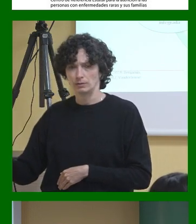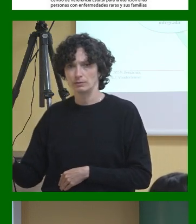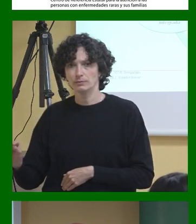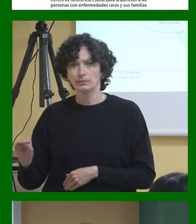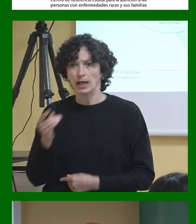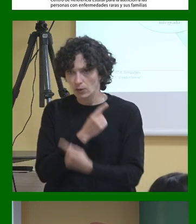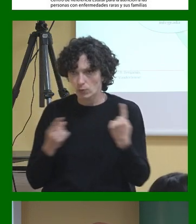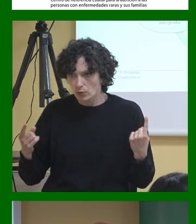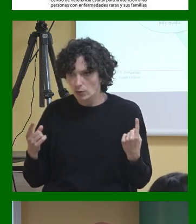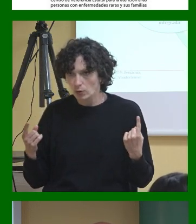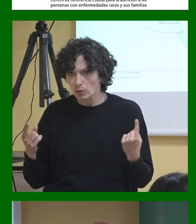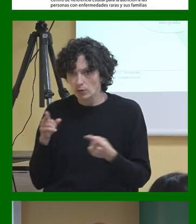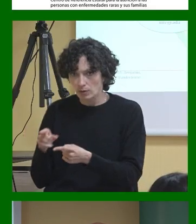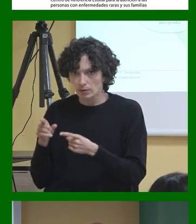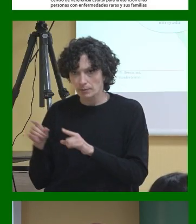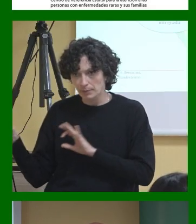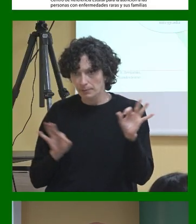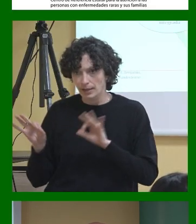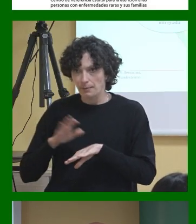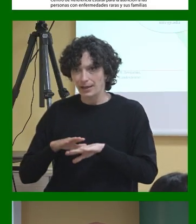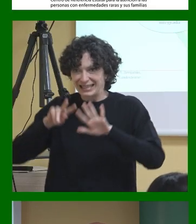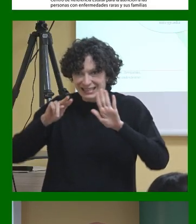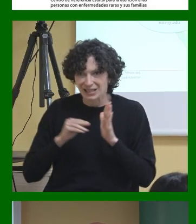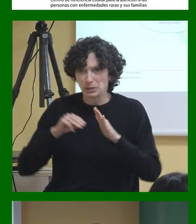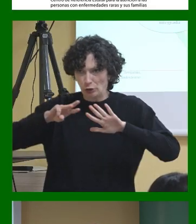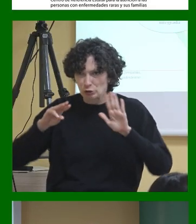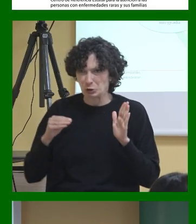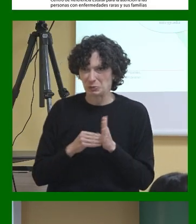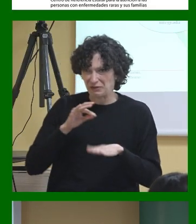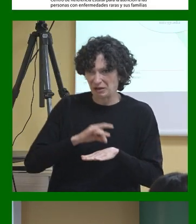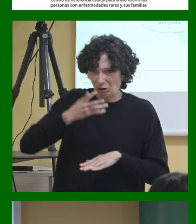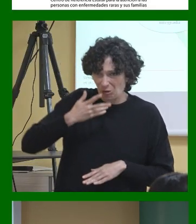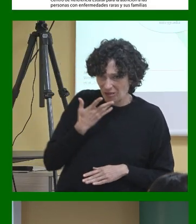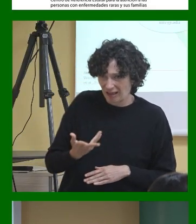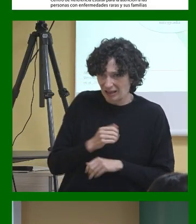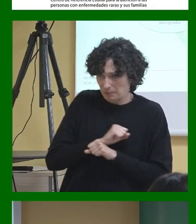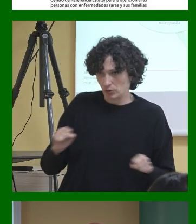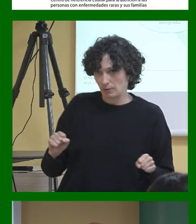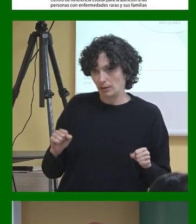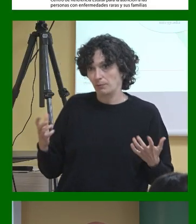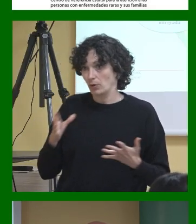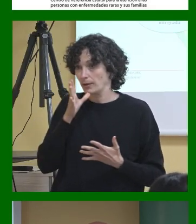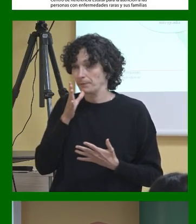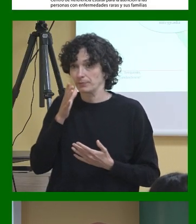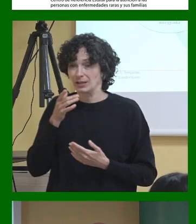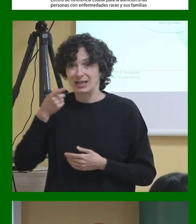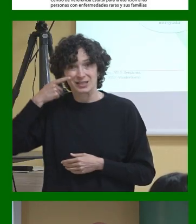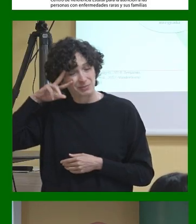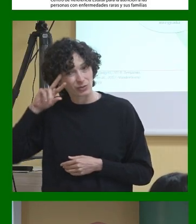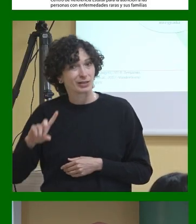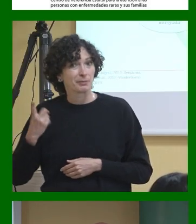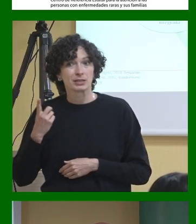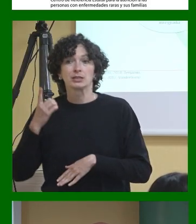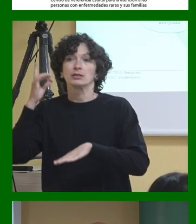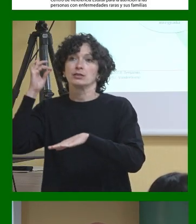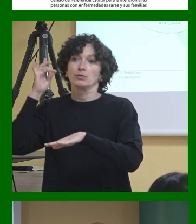esté preparado para poder conocer lo que son 7 y 8 mil enfermedades. Si ni un internista, que es el verdadero especialista seguramente, que tiene una